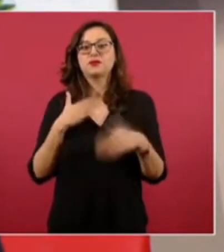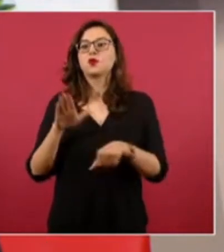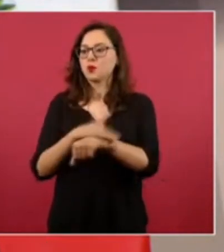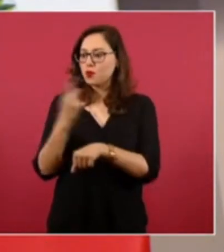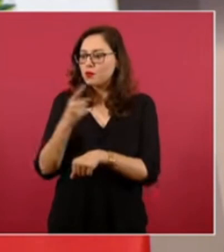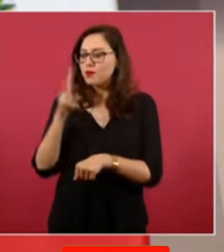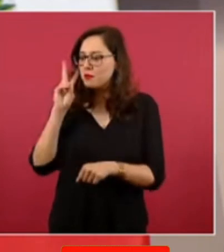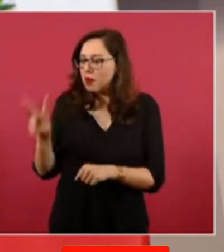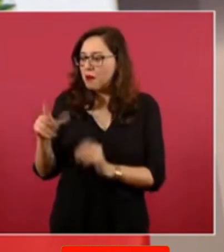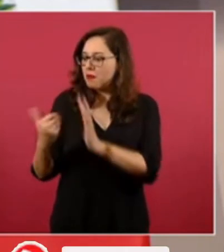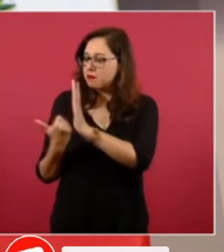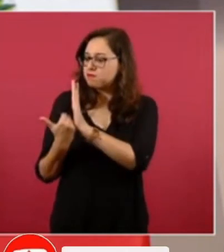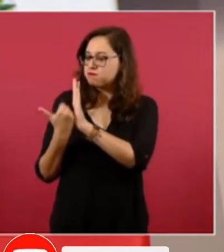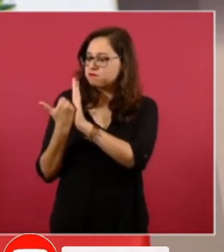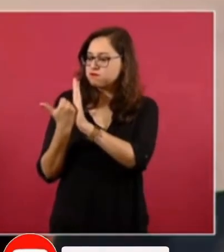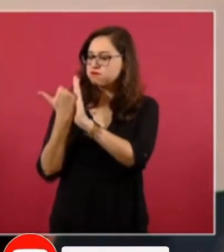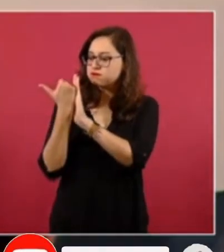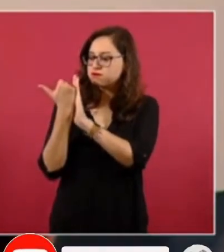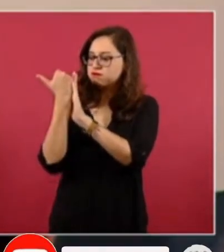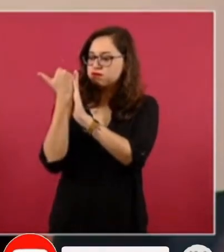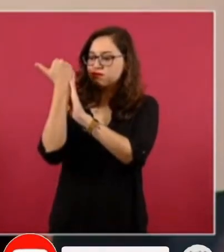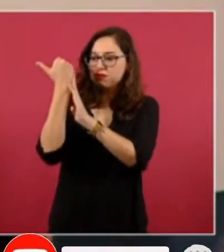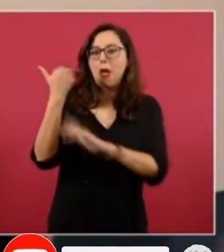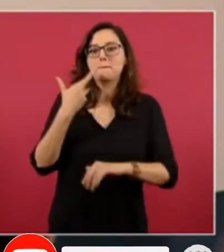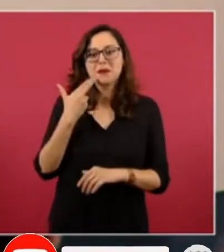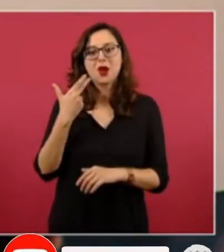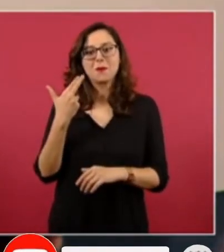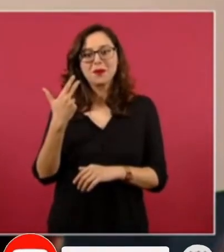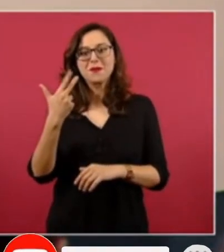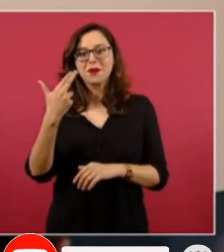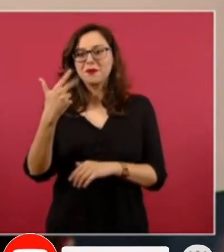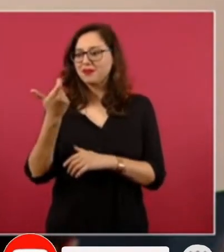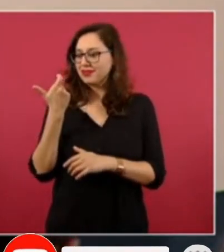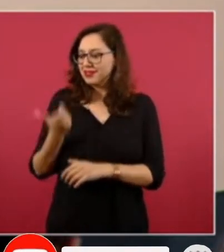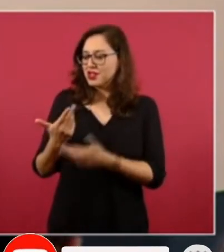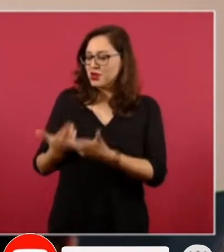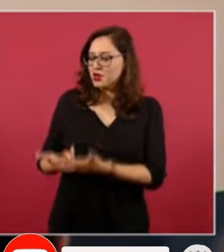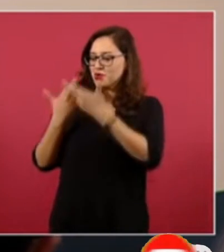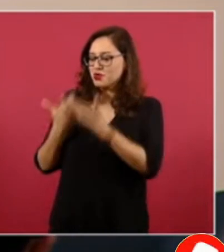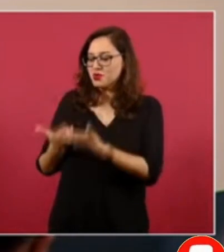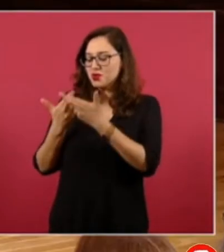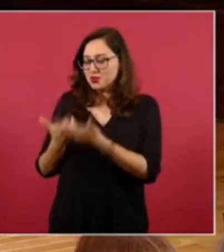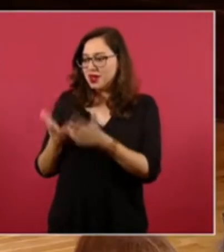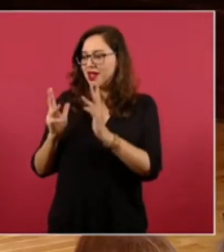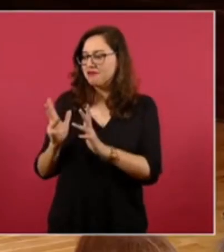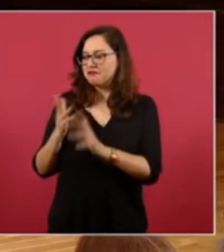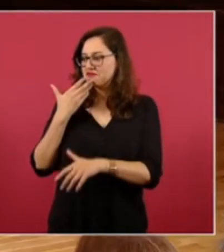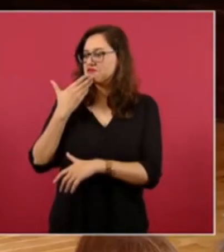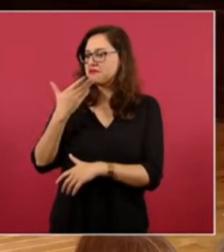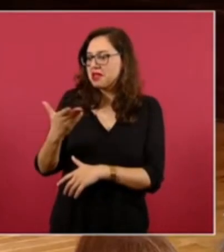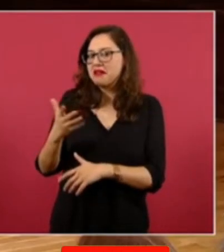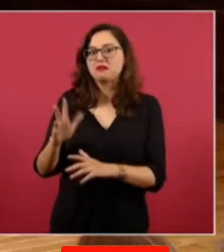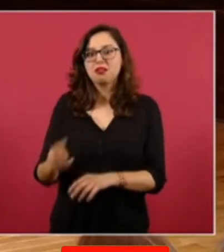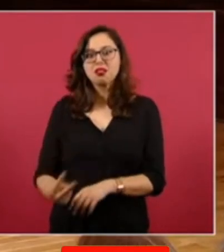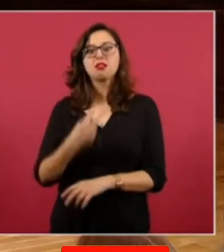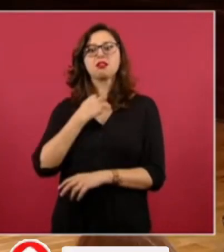vamos en positivo, hay superávit, no tenemos déficit, y esto